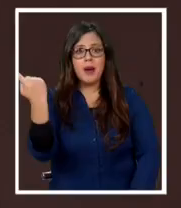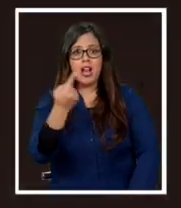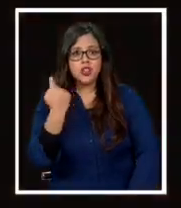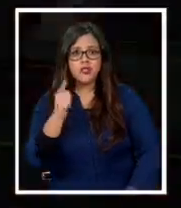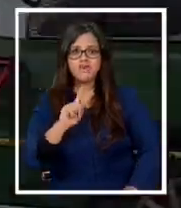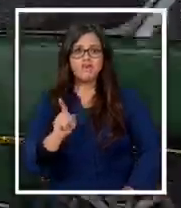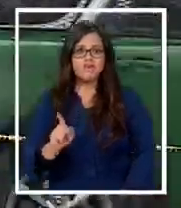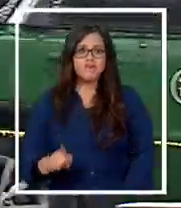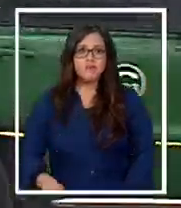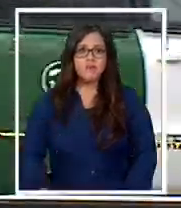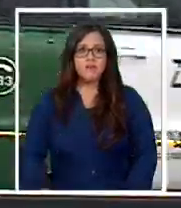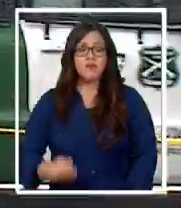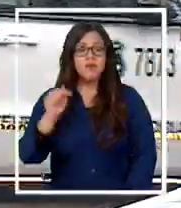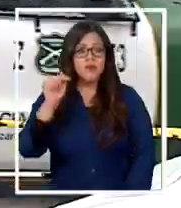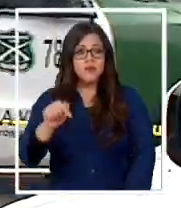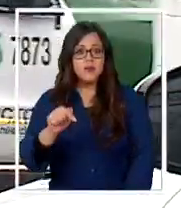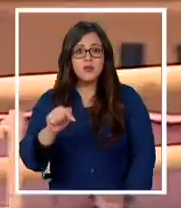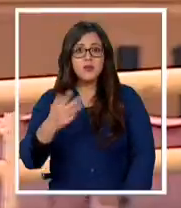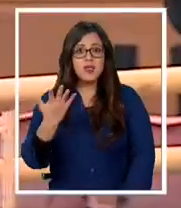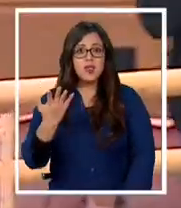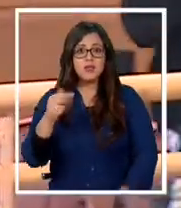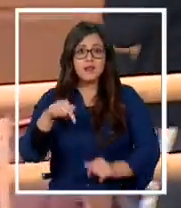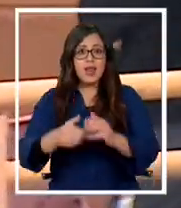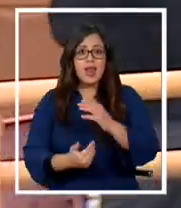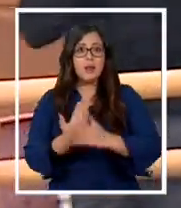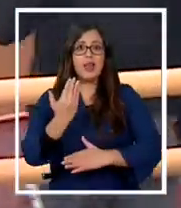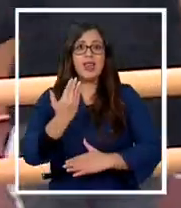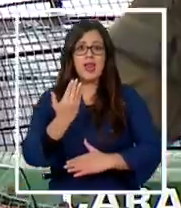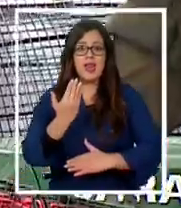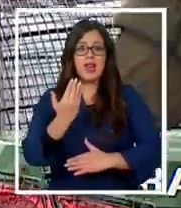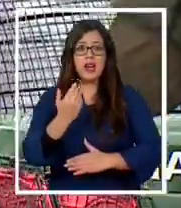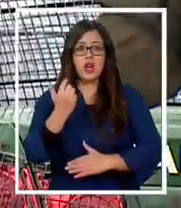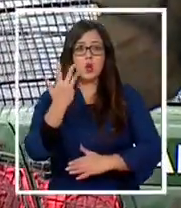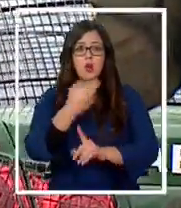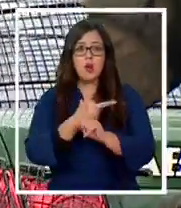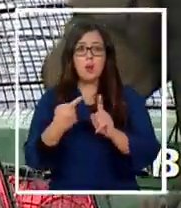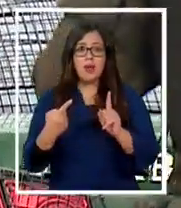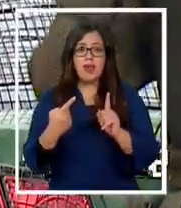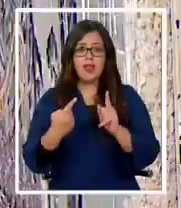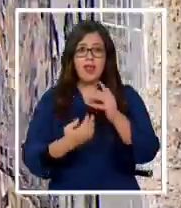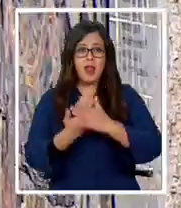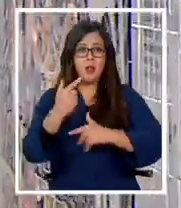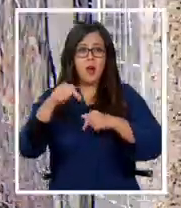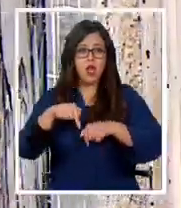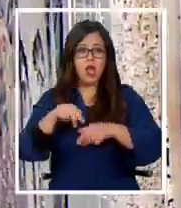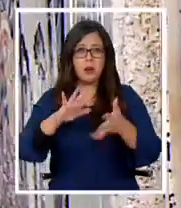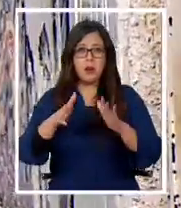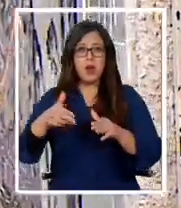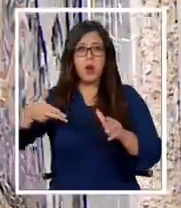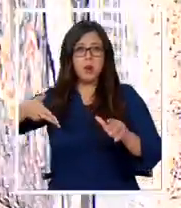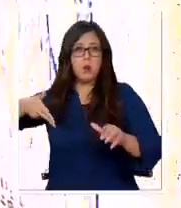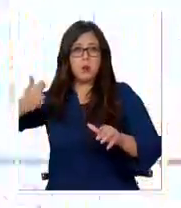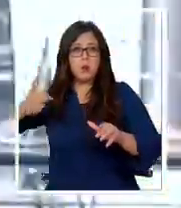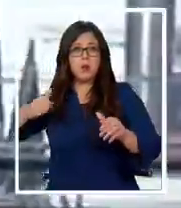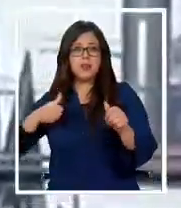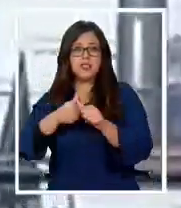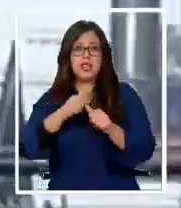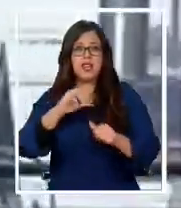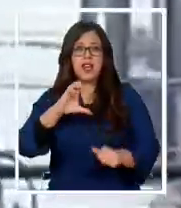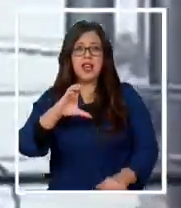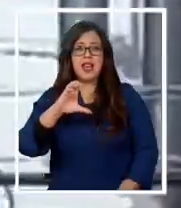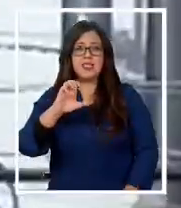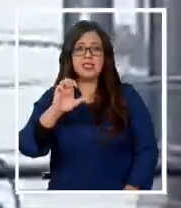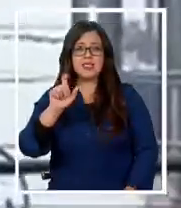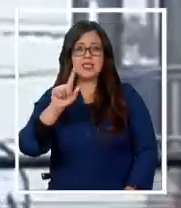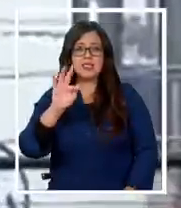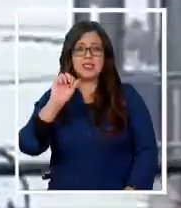no lo es. Operativo en las primeras horas de la mañana, 9:30 aproximadamente, disparos a solo metros del CESFAM Padre